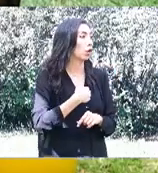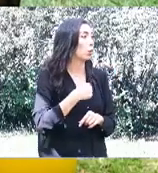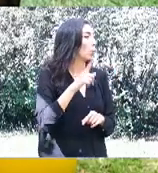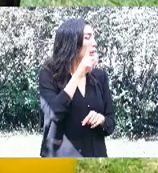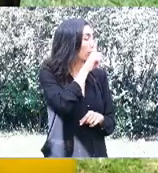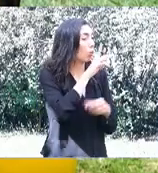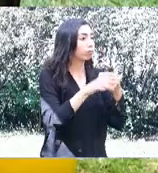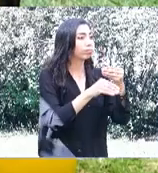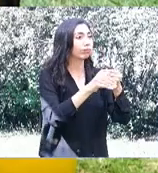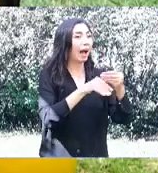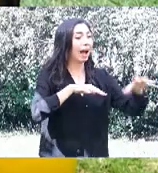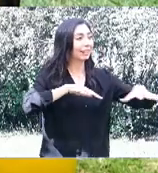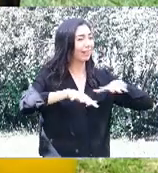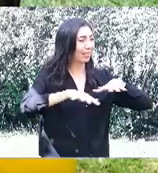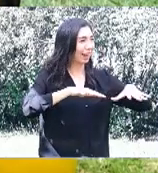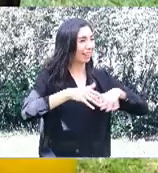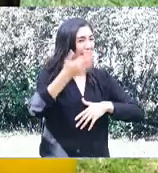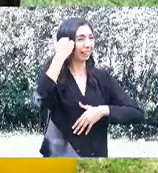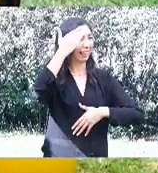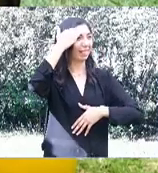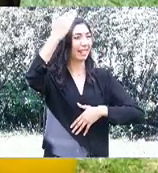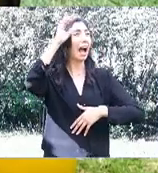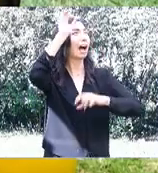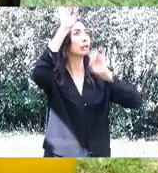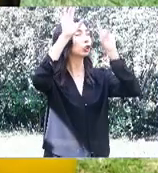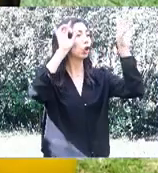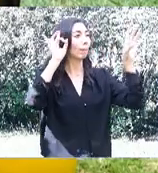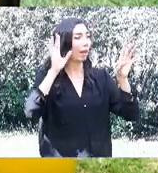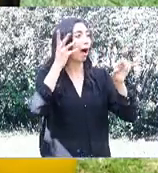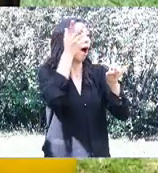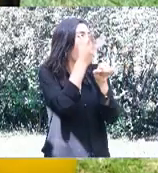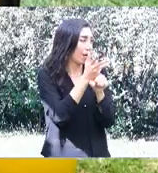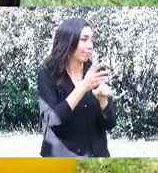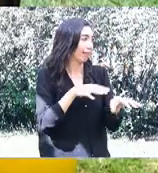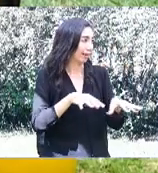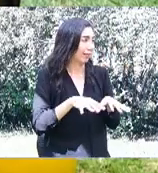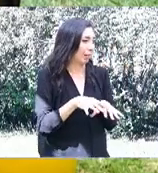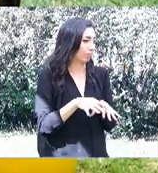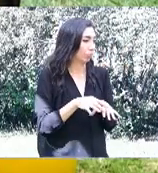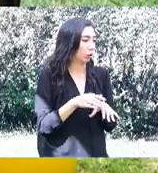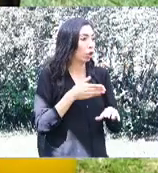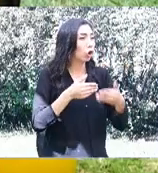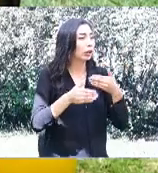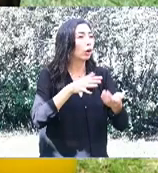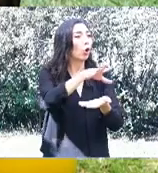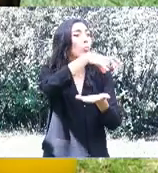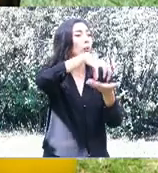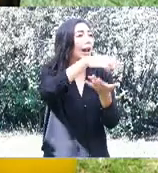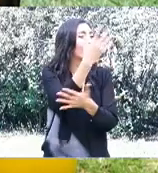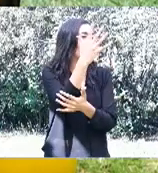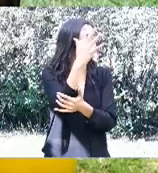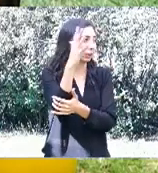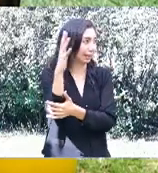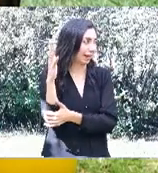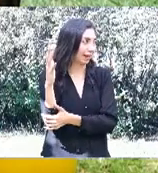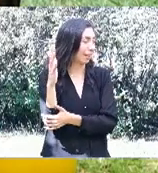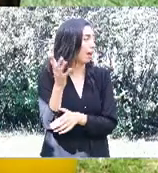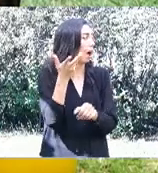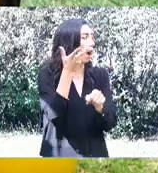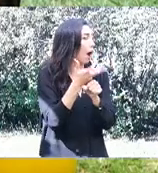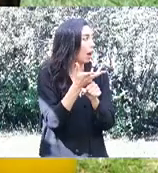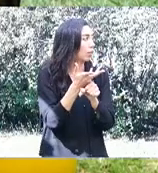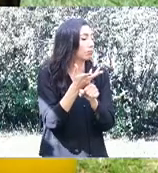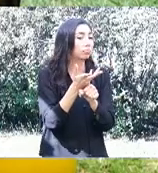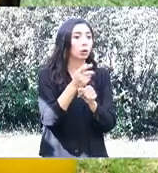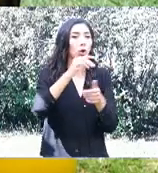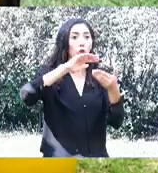dentro de las actividades que hicimos en el marco del día de astronomía hubo una actividad relacionada con patrimonio estuvimos en la comuna del Bosque donde hubo un observatorio en el cual la comunidad